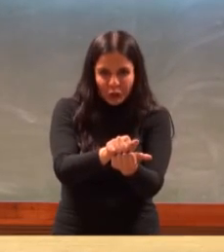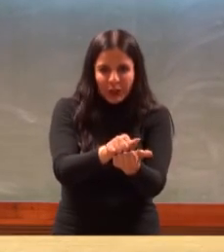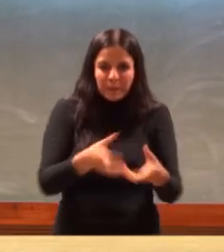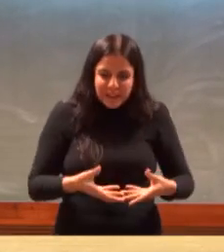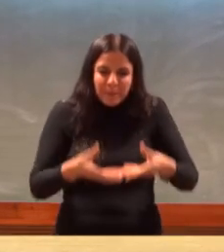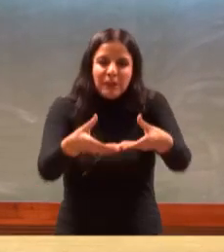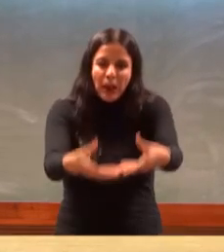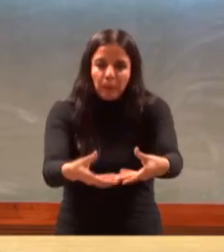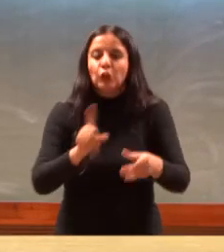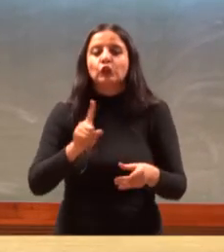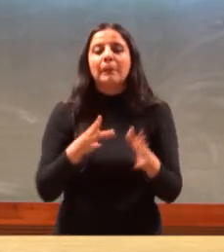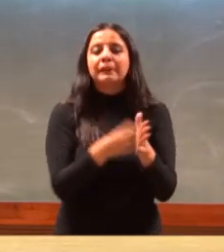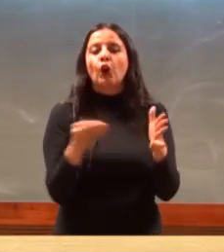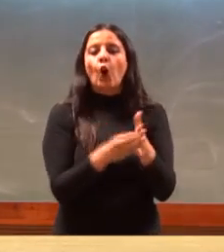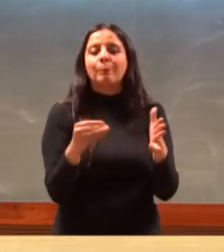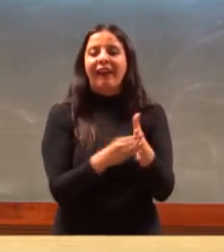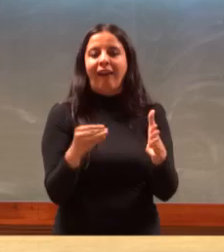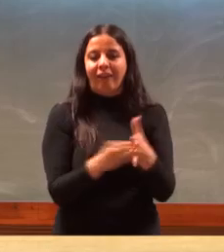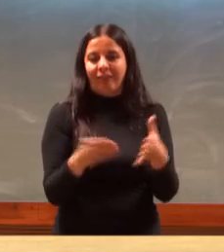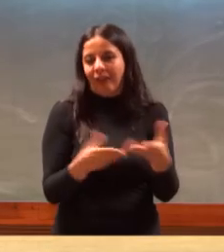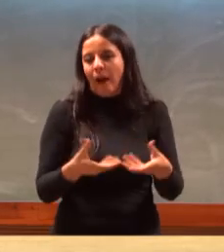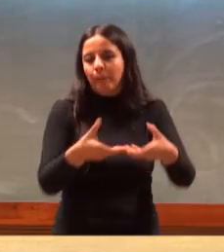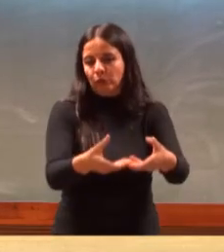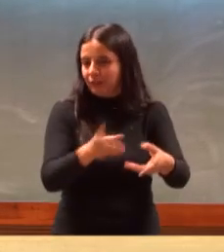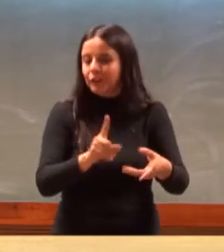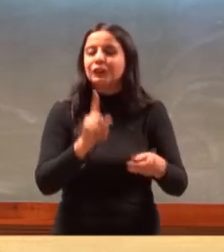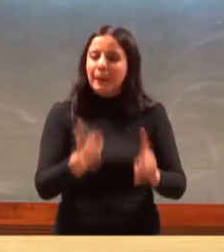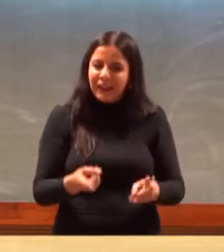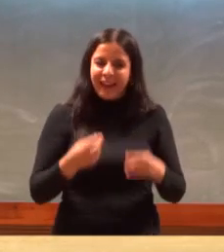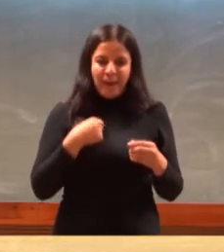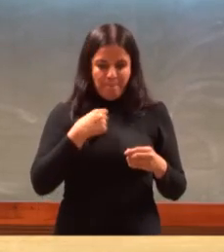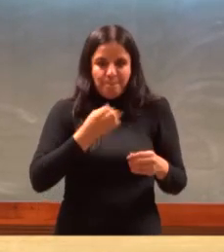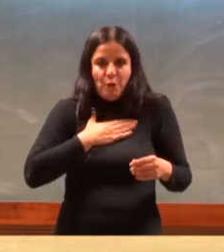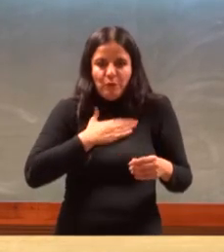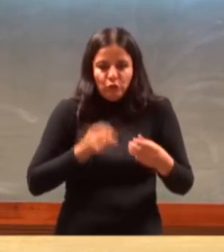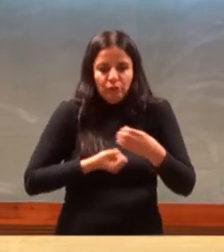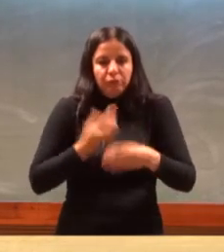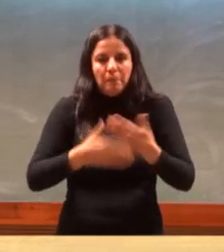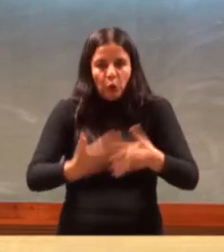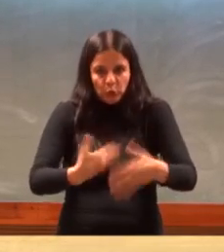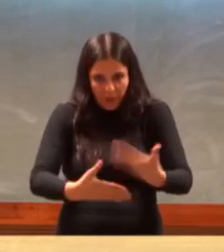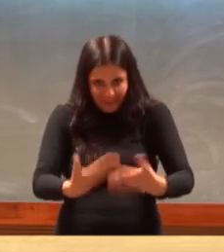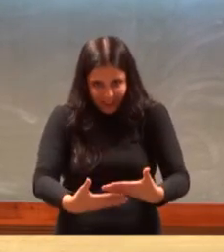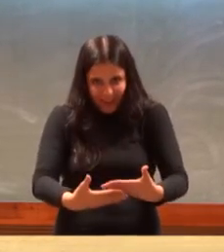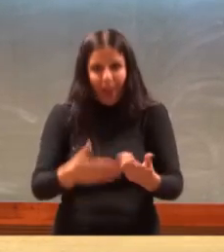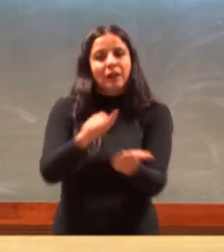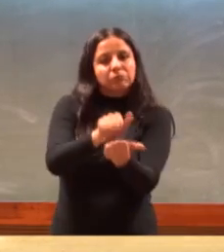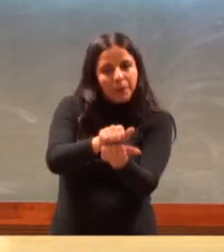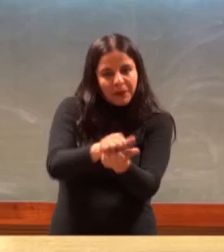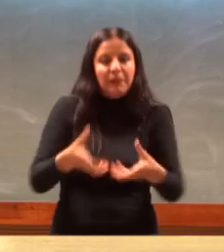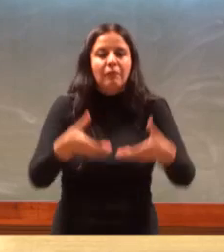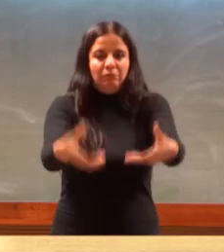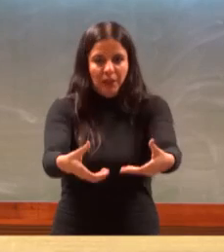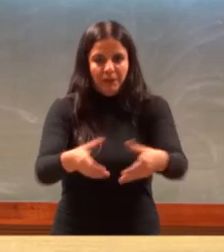material que además nos permite repensar las propuestas de enseñanza y generar un material que tenga mayor difusión digamos que llegue a todos